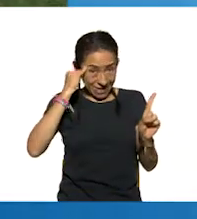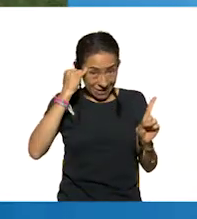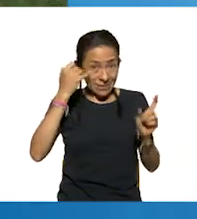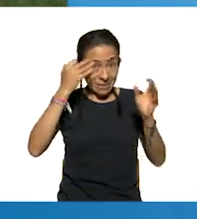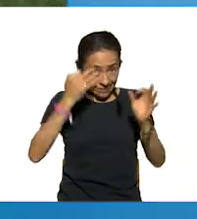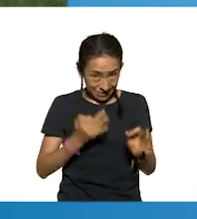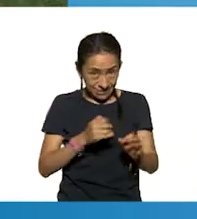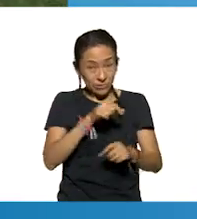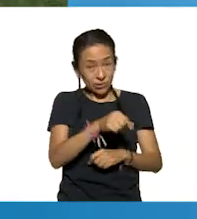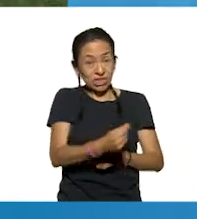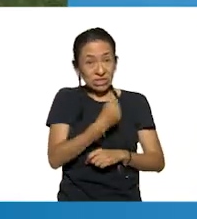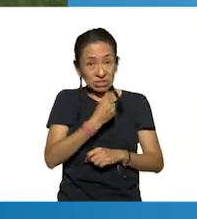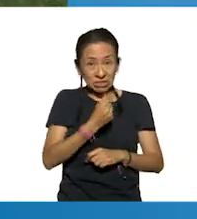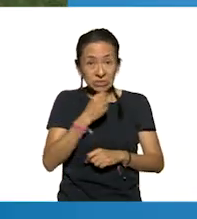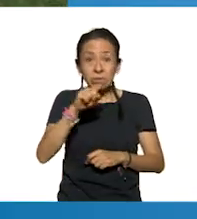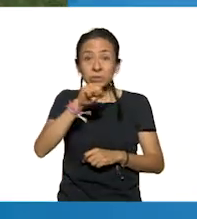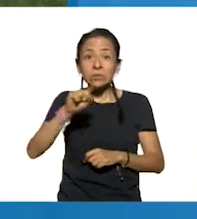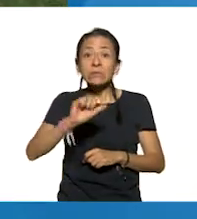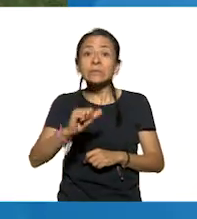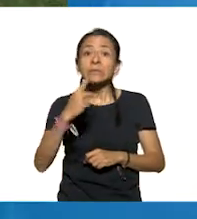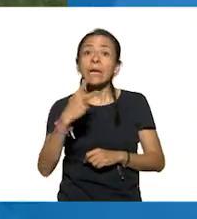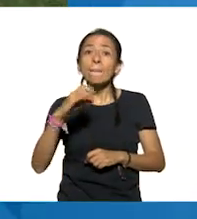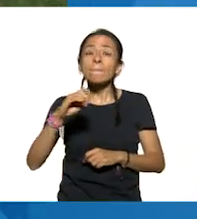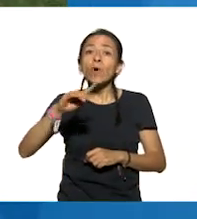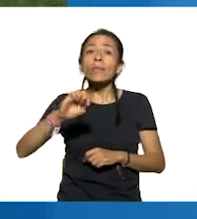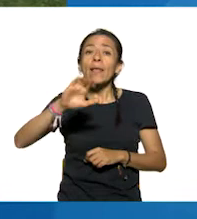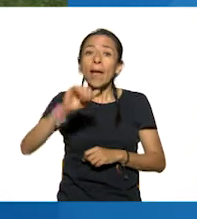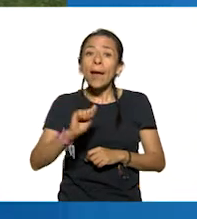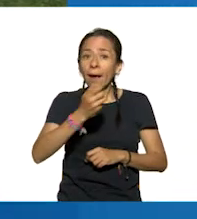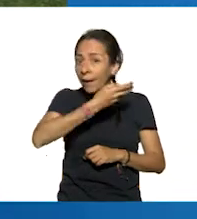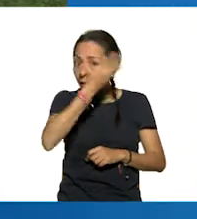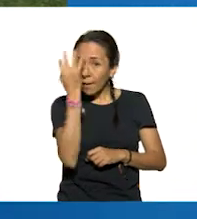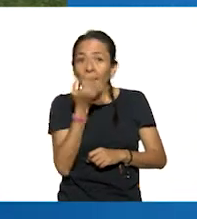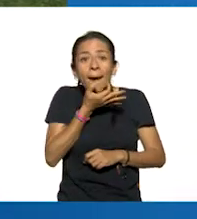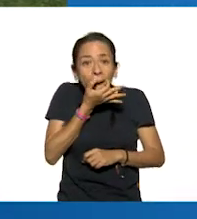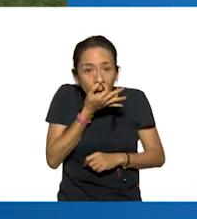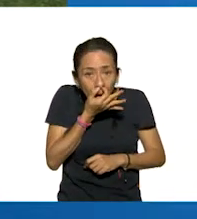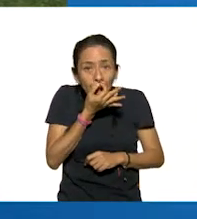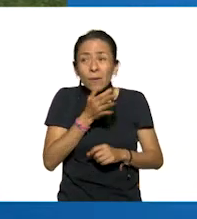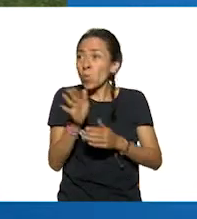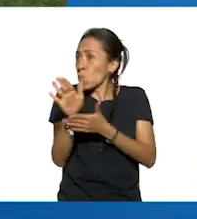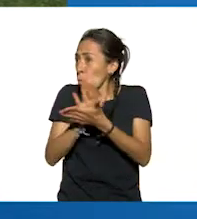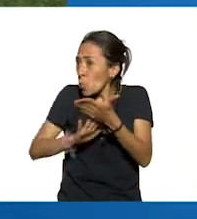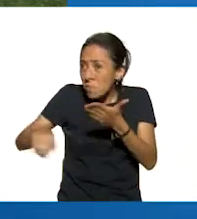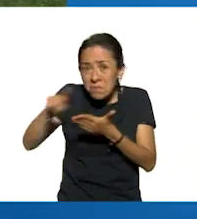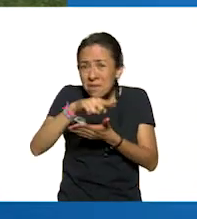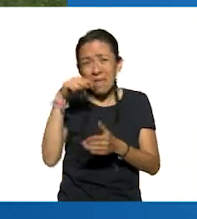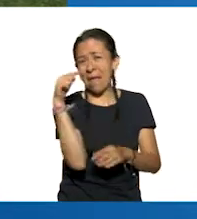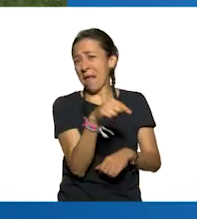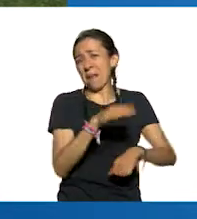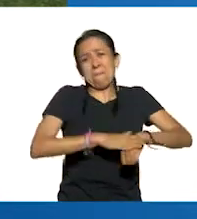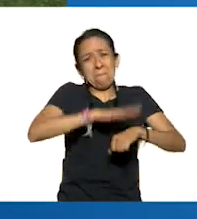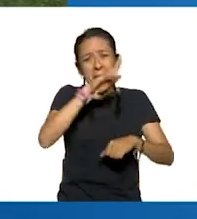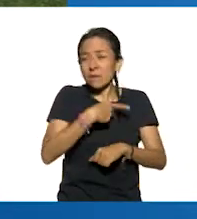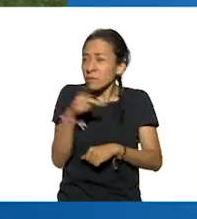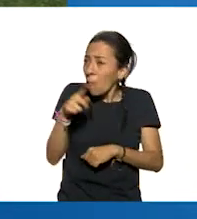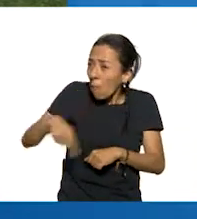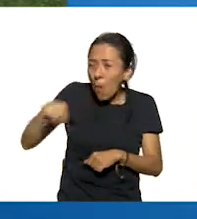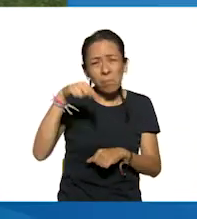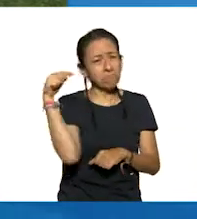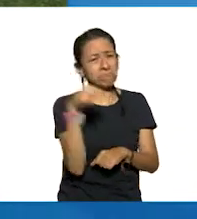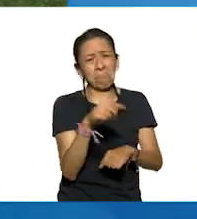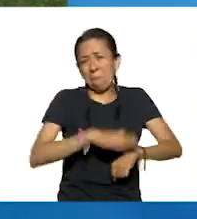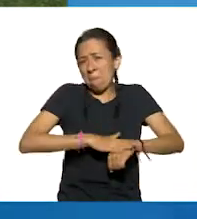sea, de los más humildes entre los humildes, de los más pobres entre los pobres y de los más ignorantes entre